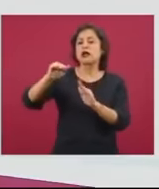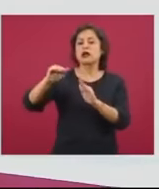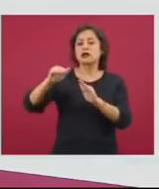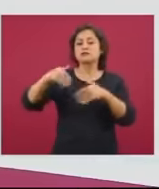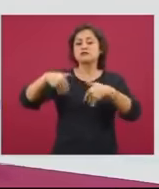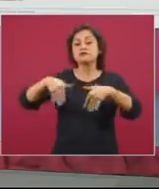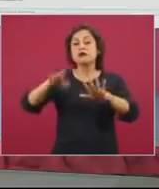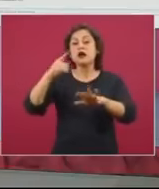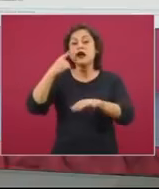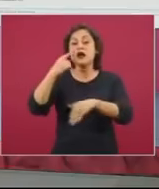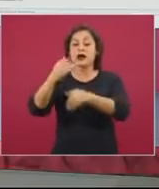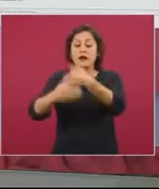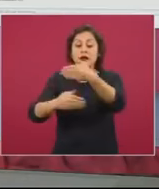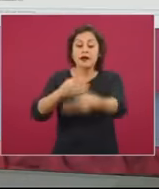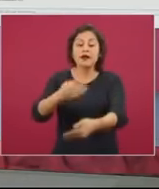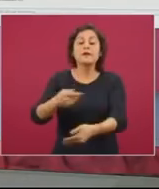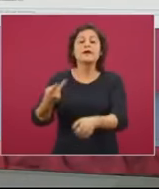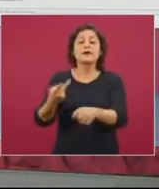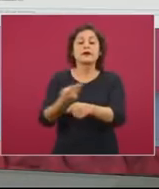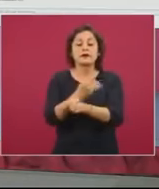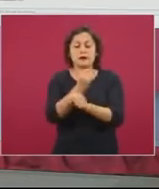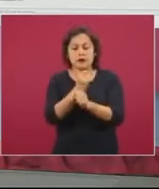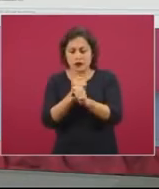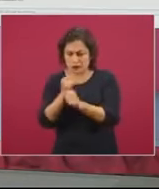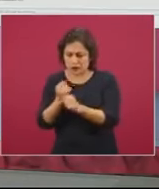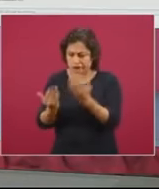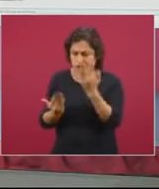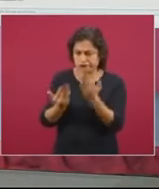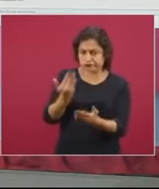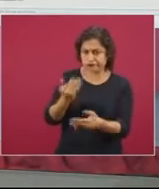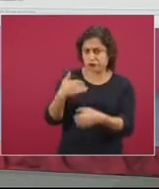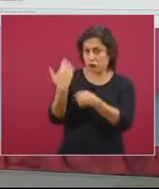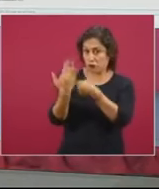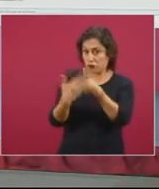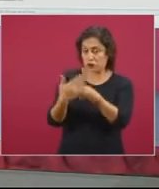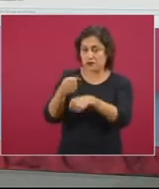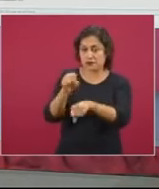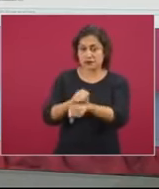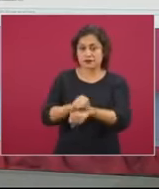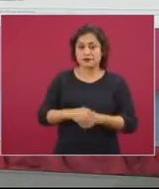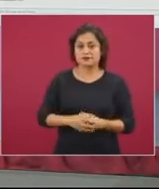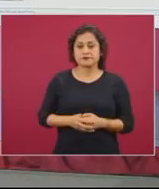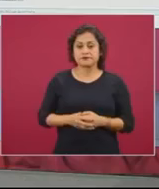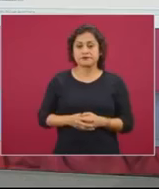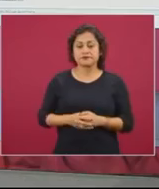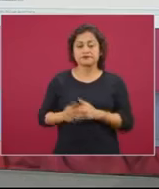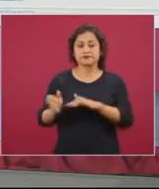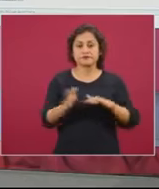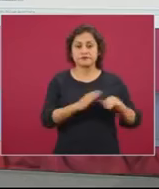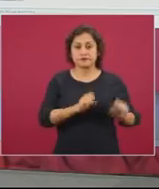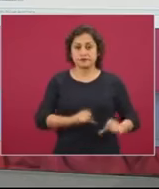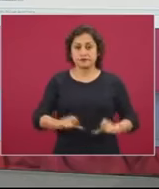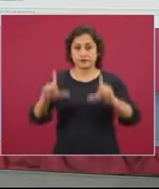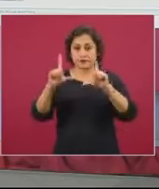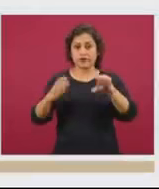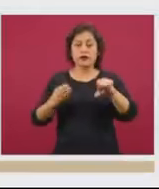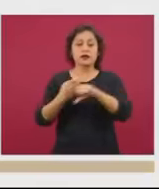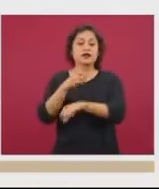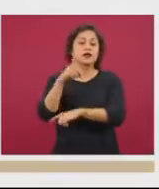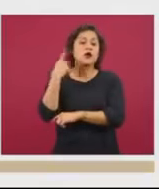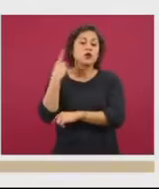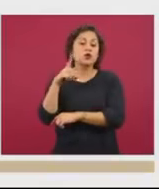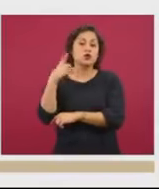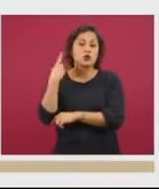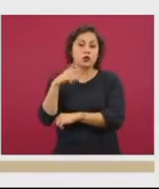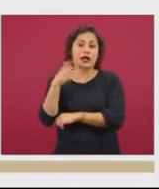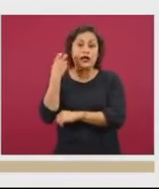a ver exactamente qué quiere decir esta tendencia para las próximas semanas que publiquemos. La siguiente, por favor. El caso de Durango